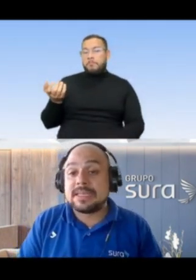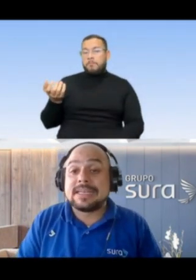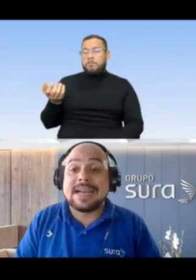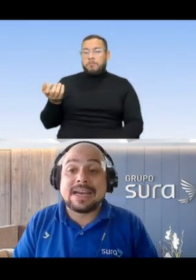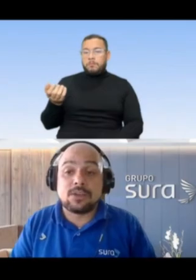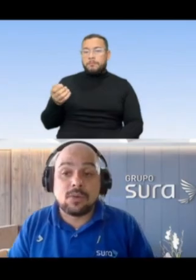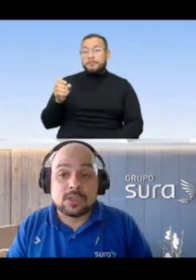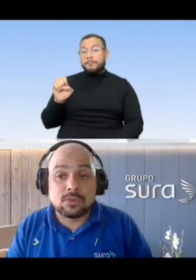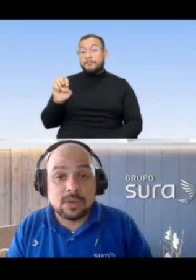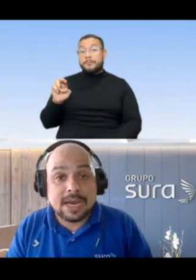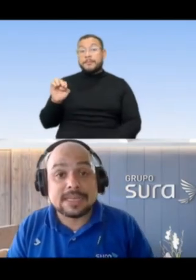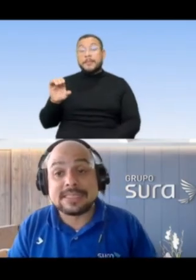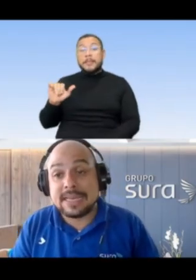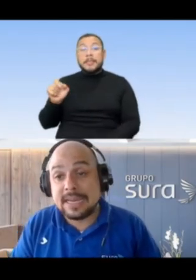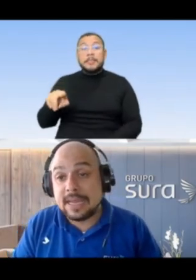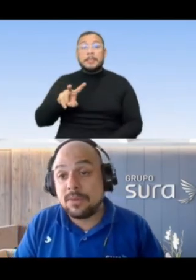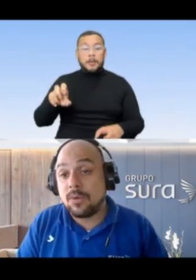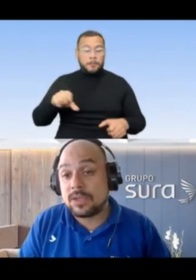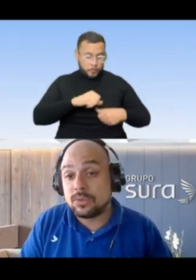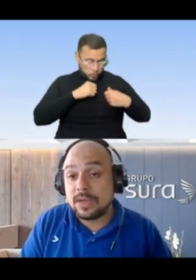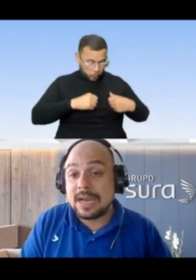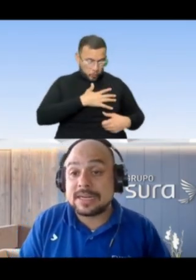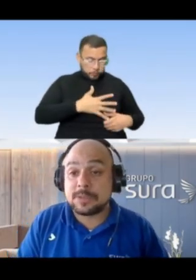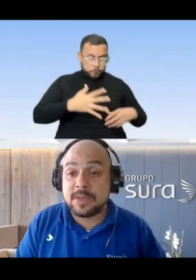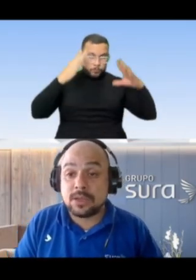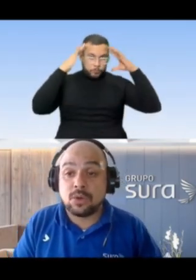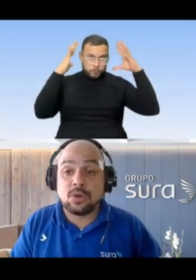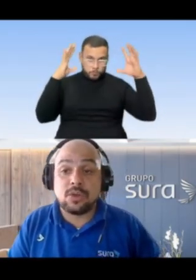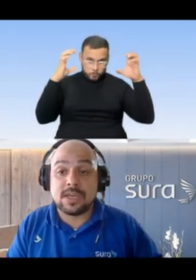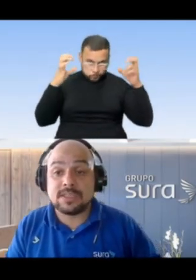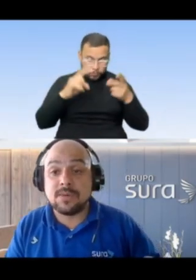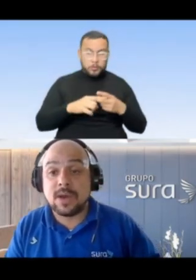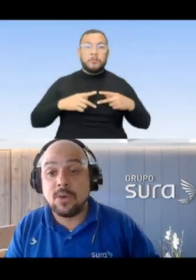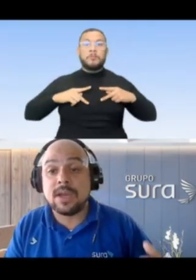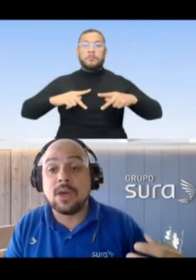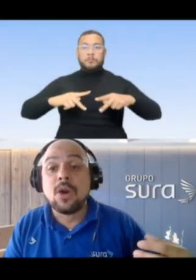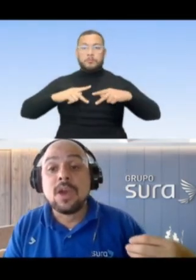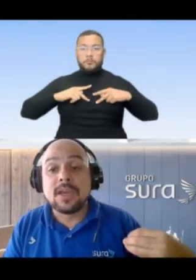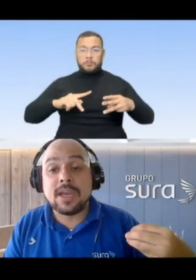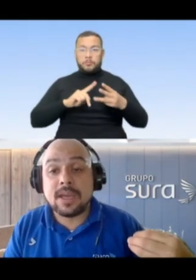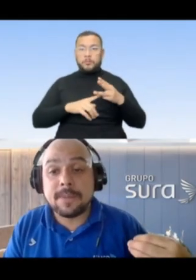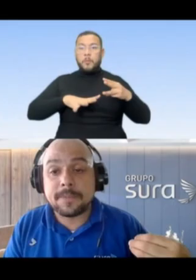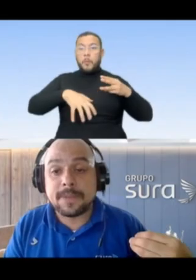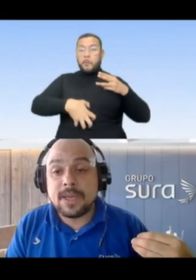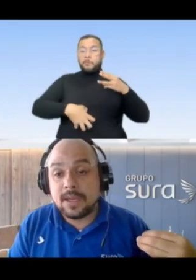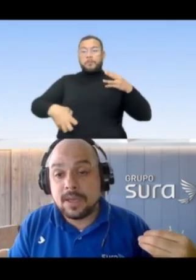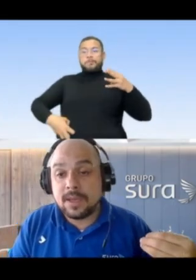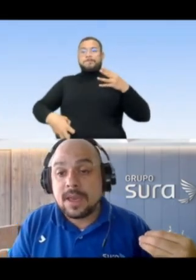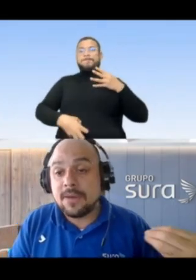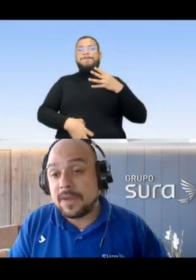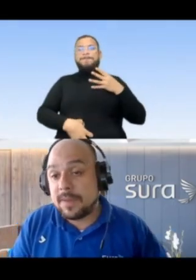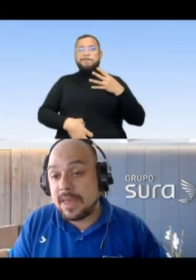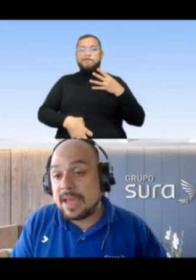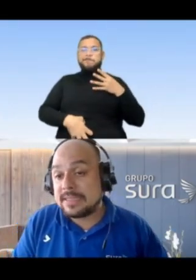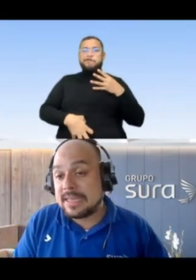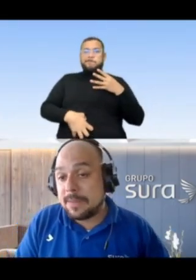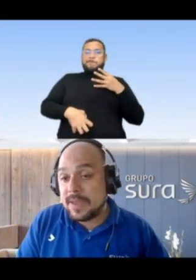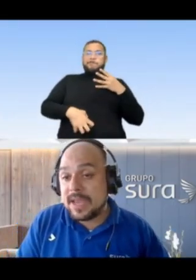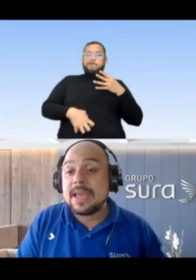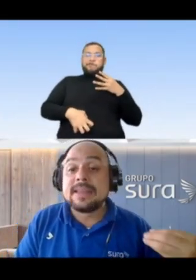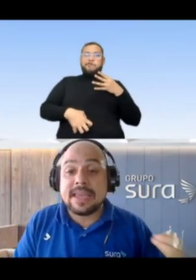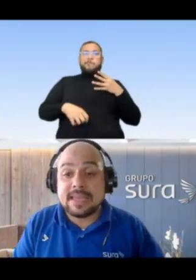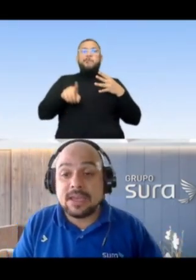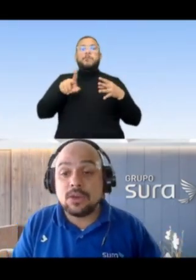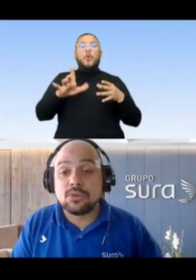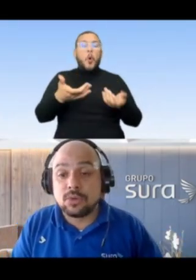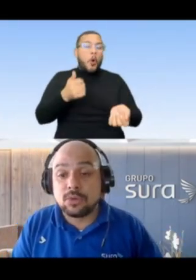del sistema cardiovascular, cerebrovascular, respiratorio, digestivo, hígado y enfermedades de